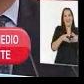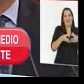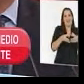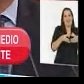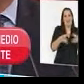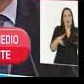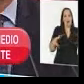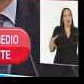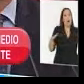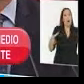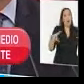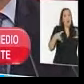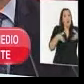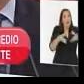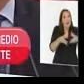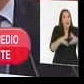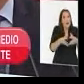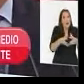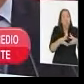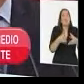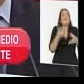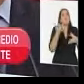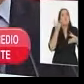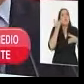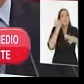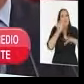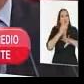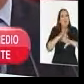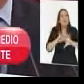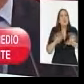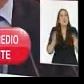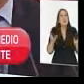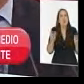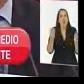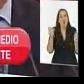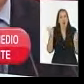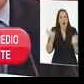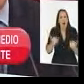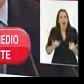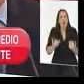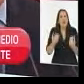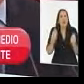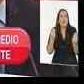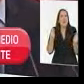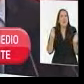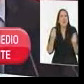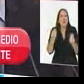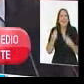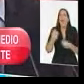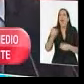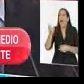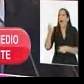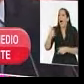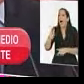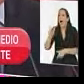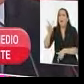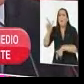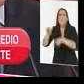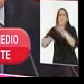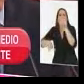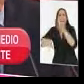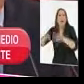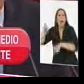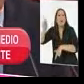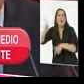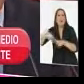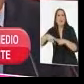¿Cuál era? Que se fueran los que estaban. Quiso tener la seguridad esa. Me da la impresión que hacia adelante tenemos que reeditar una discusión que